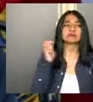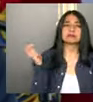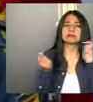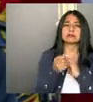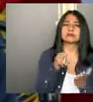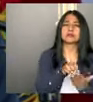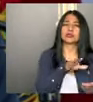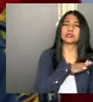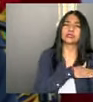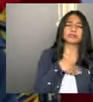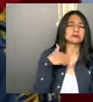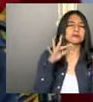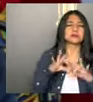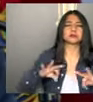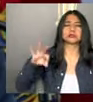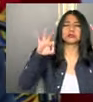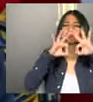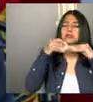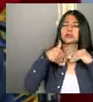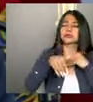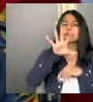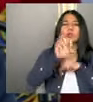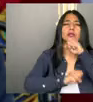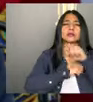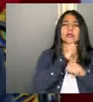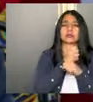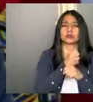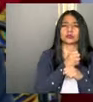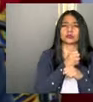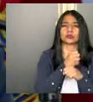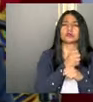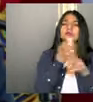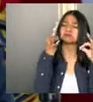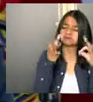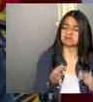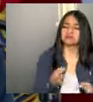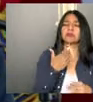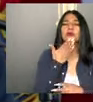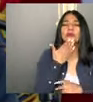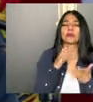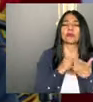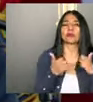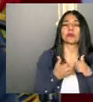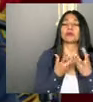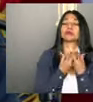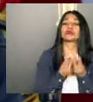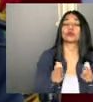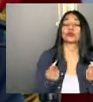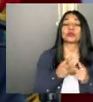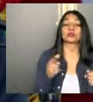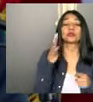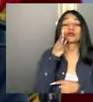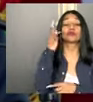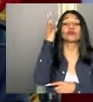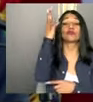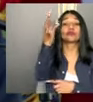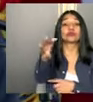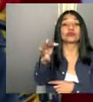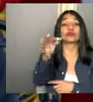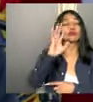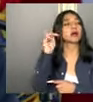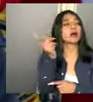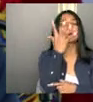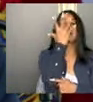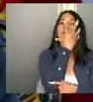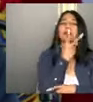más ambicioso de Quito en los últimos 50 años, y eso será solventar los problemas de hoy, pero al mismo tiempo proyectar la ciudad para que vuelva a ser lo